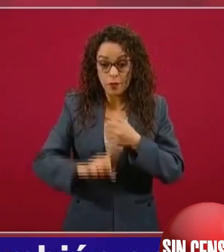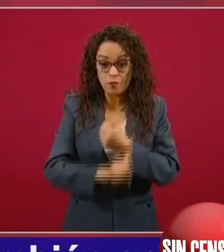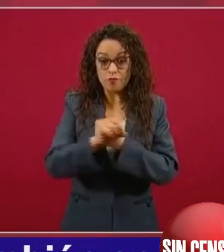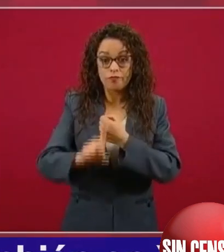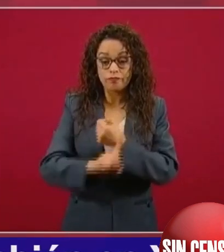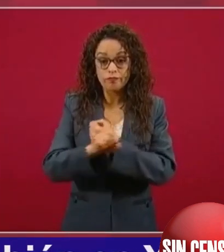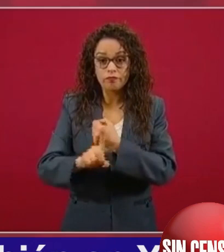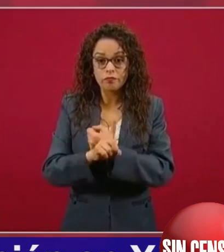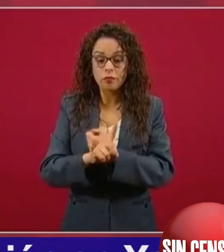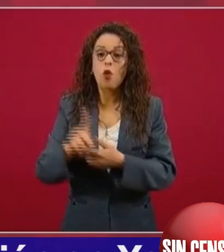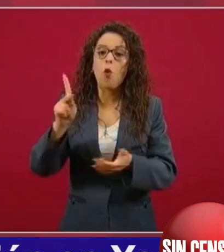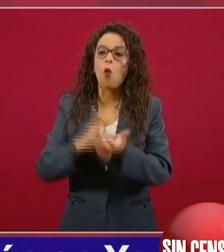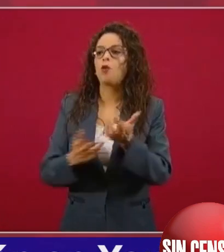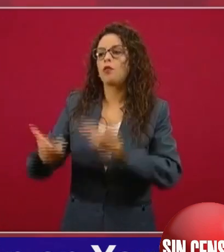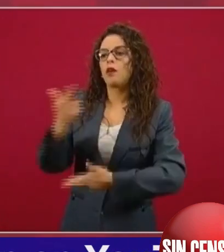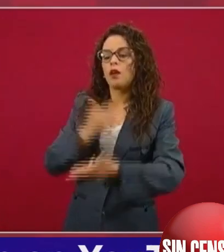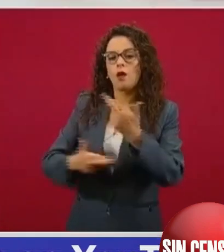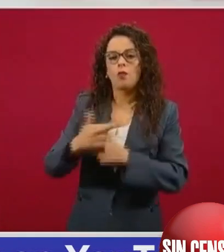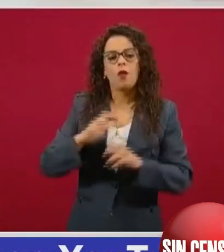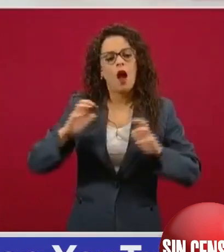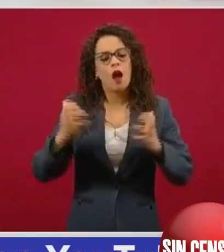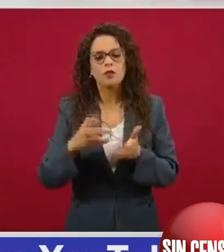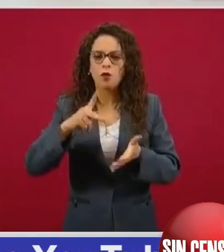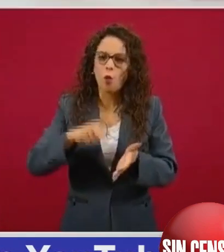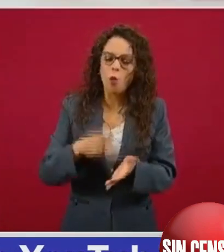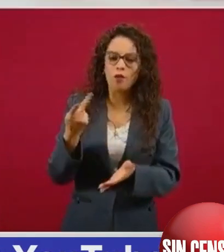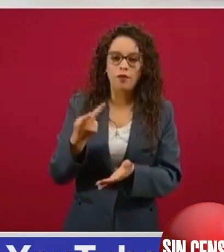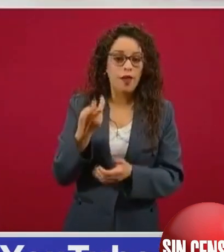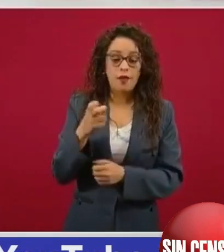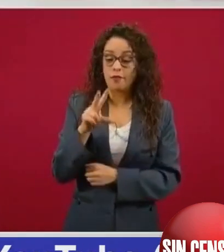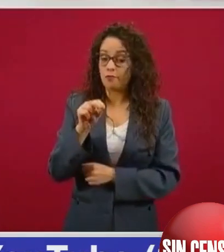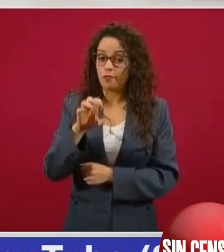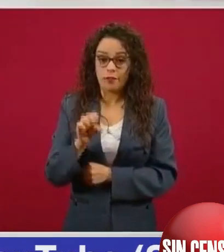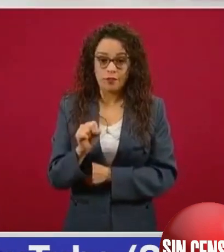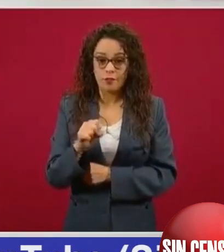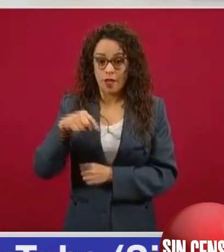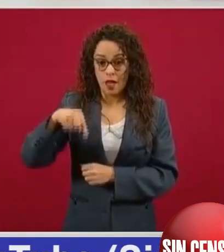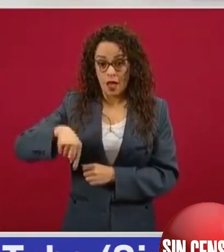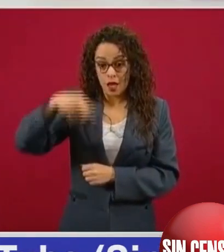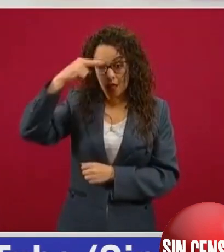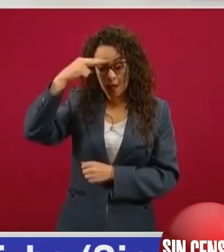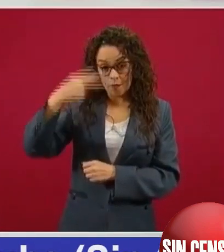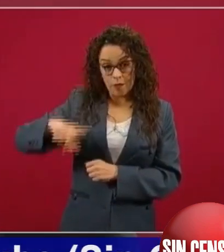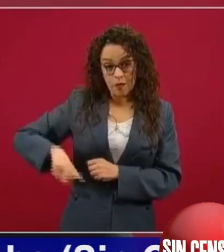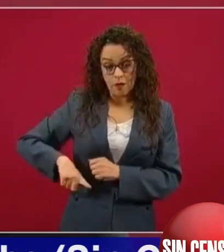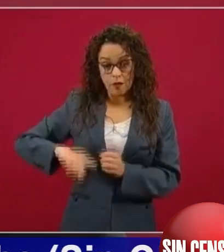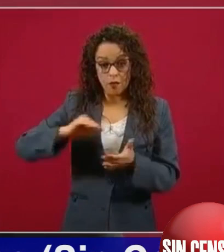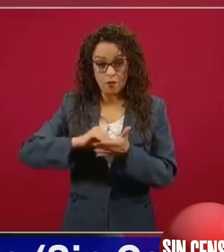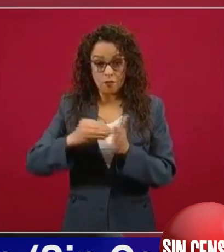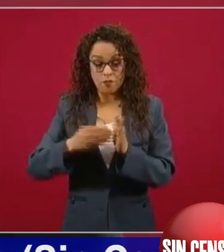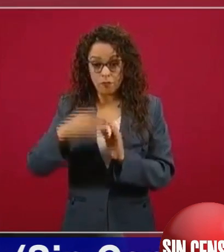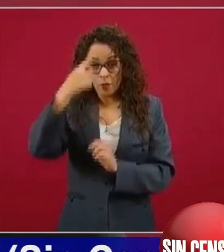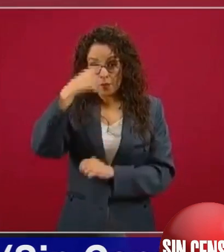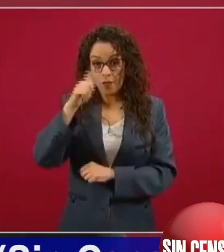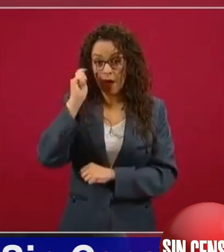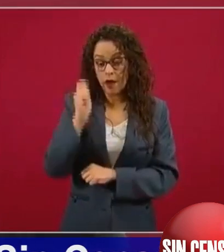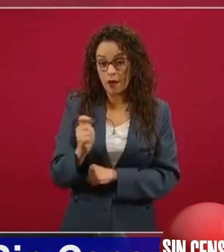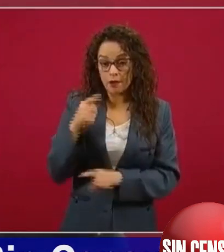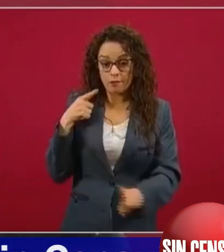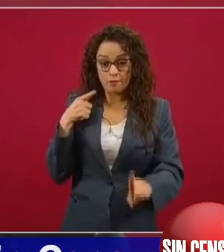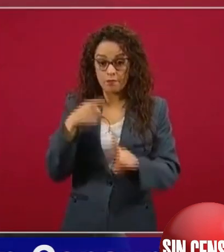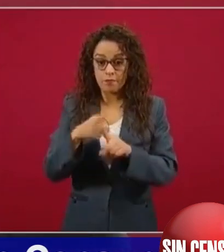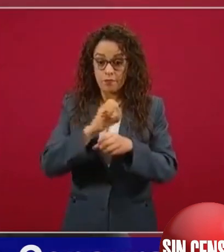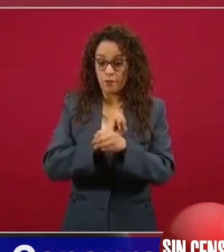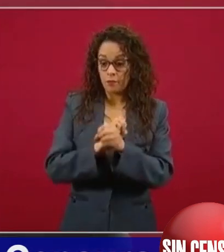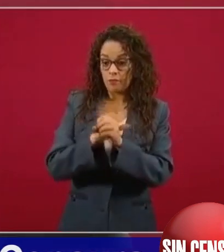de nuevo, y no es el caso. La estrategia del Gobierno de México para responder a la pandemia de COVID-19